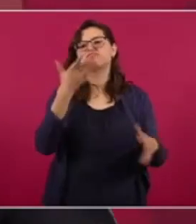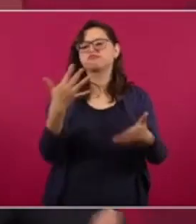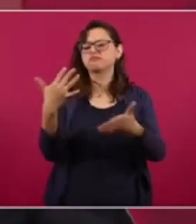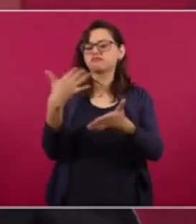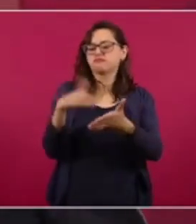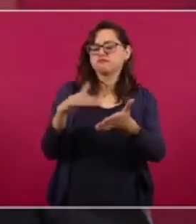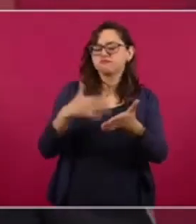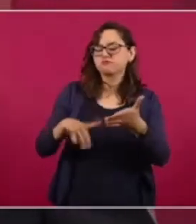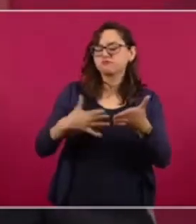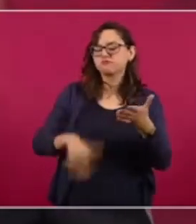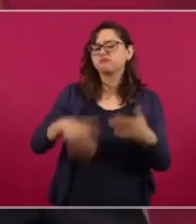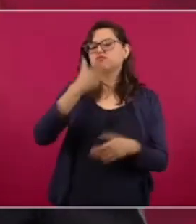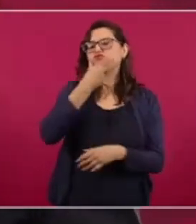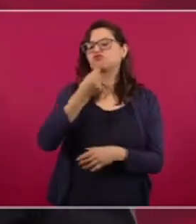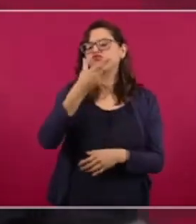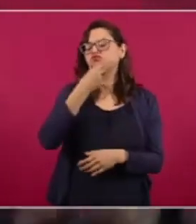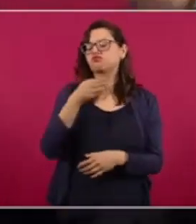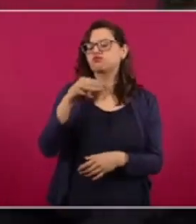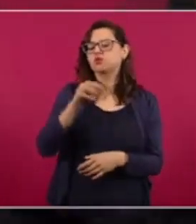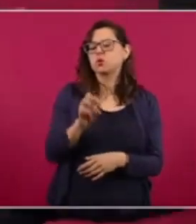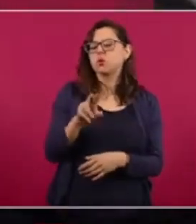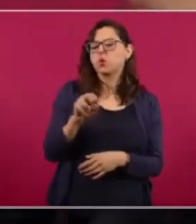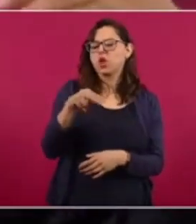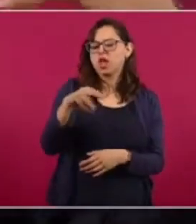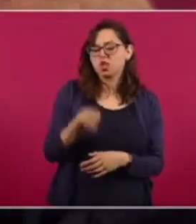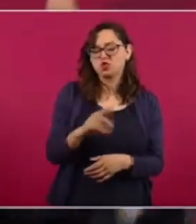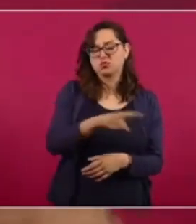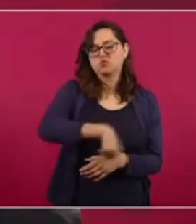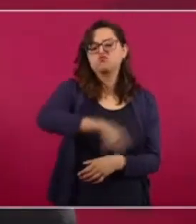Moreno, dice